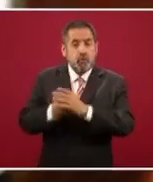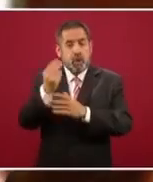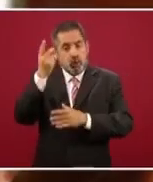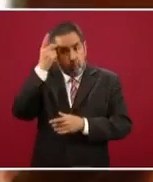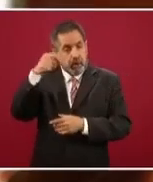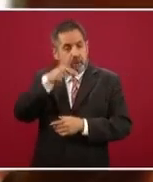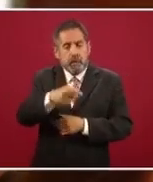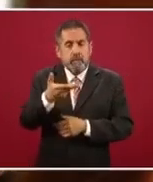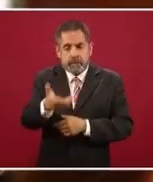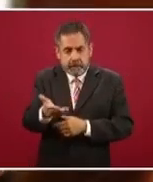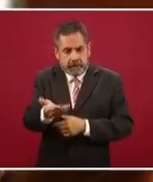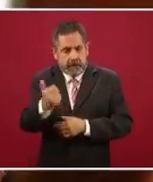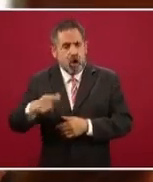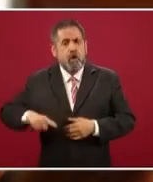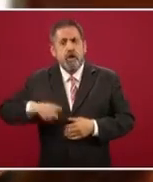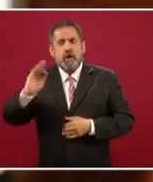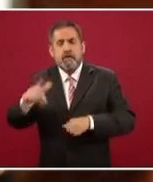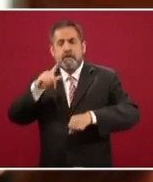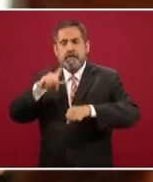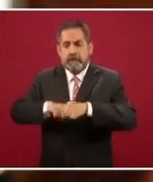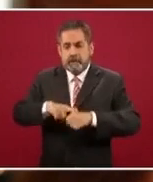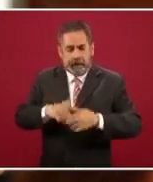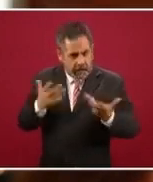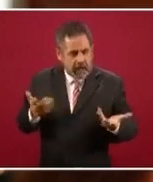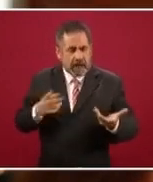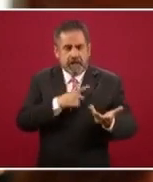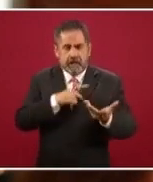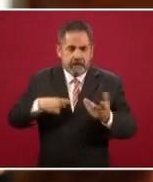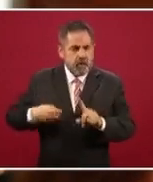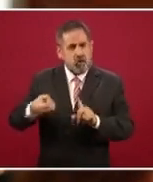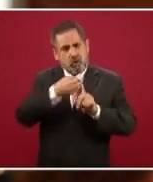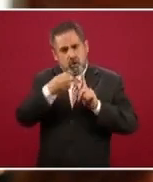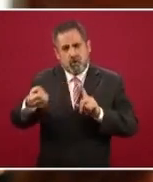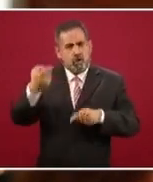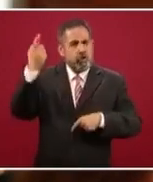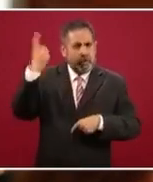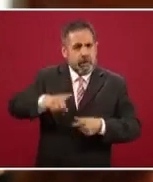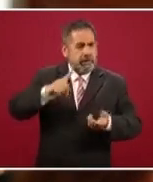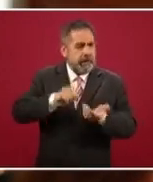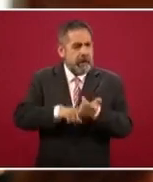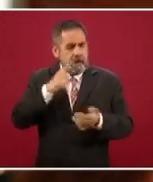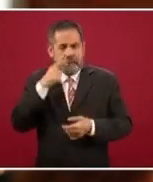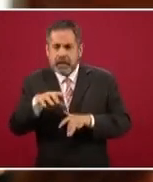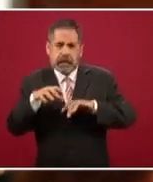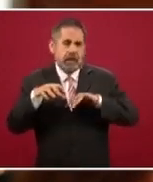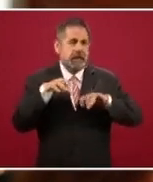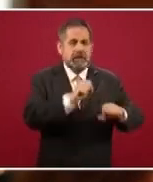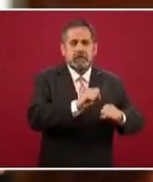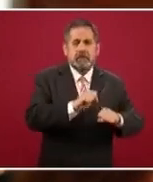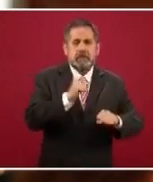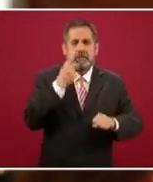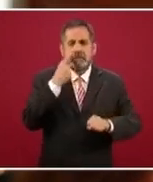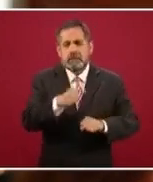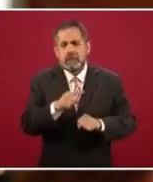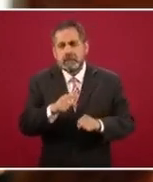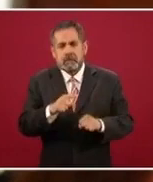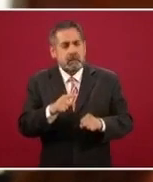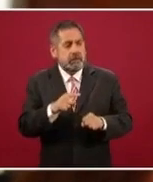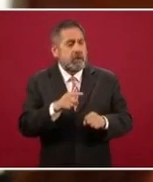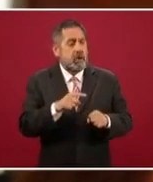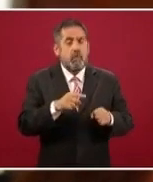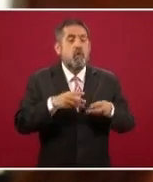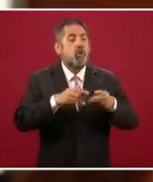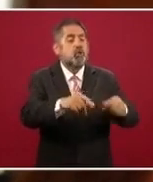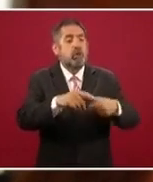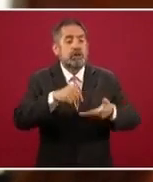piden que el gobierno federal aplique el ordenamiento judicial con el uso de la fuerza pública, retirar a los productores